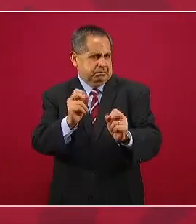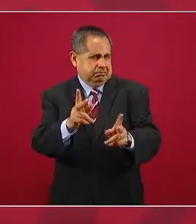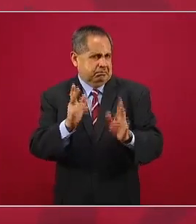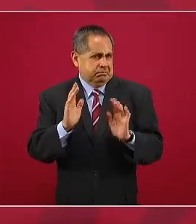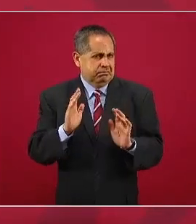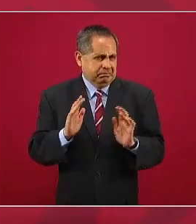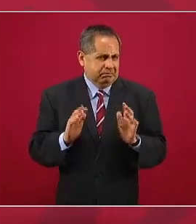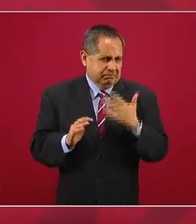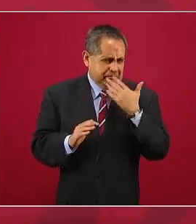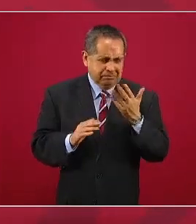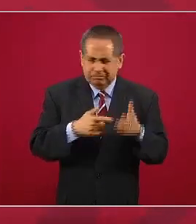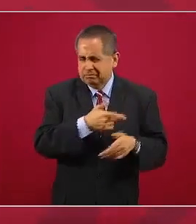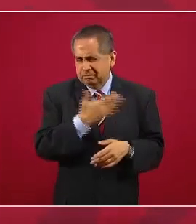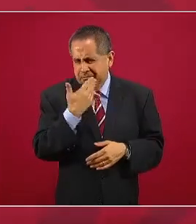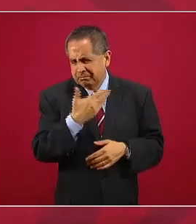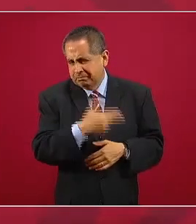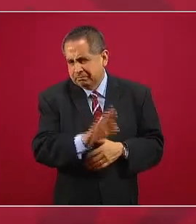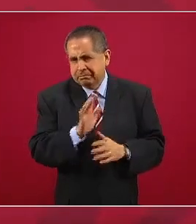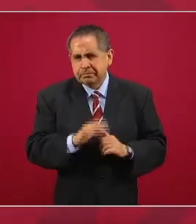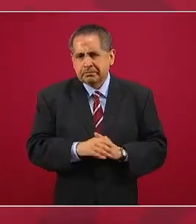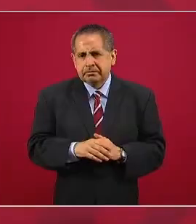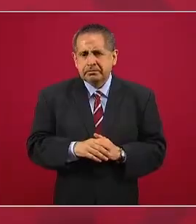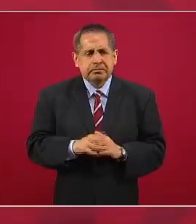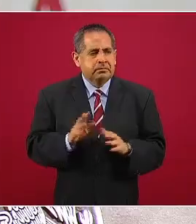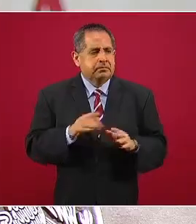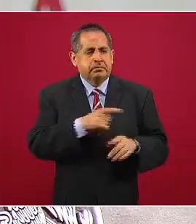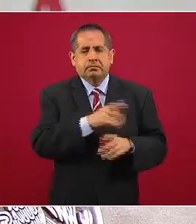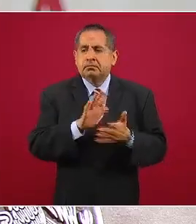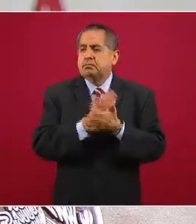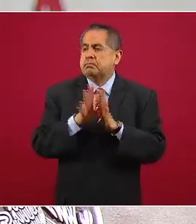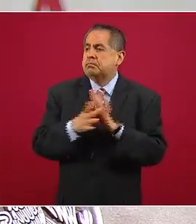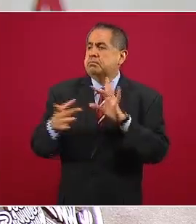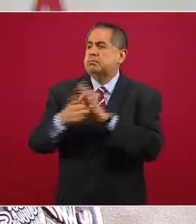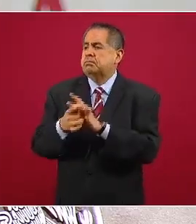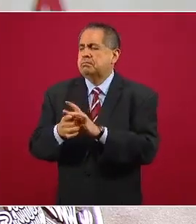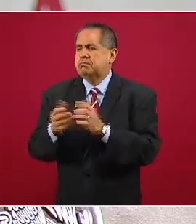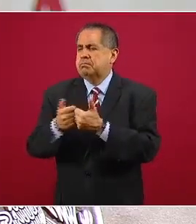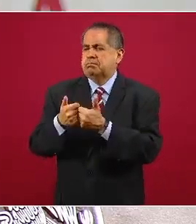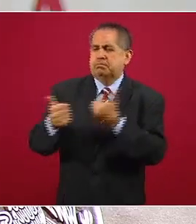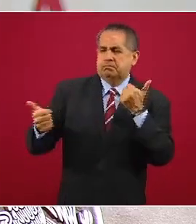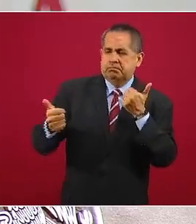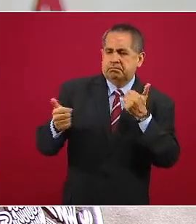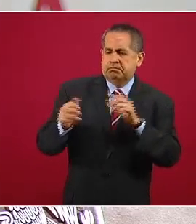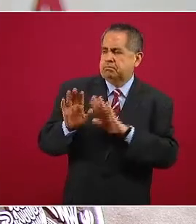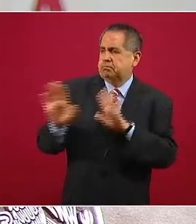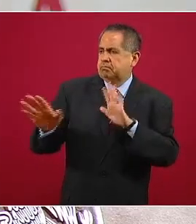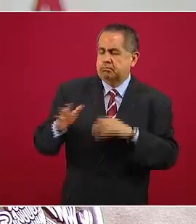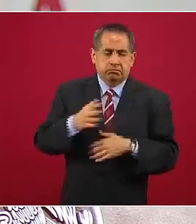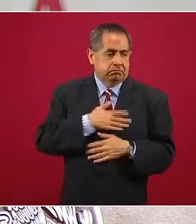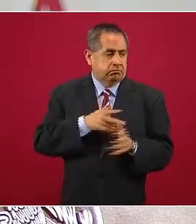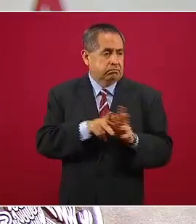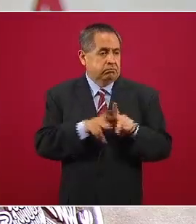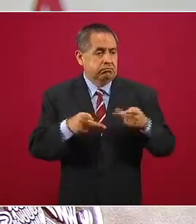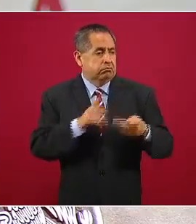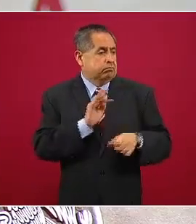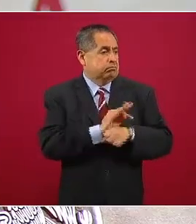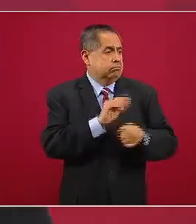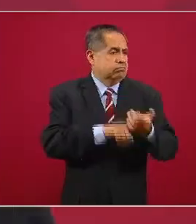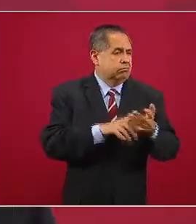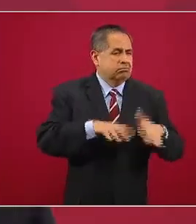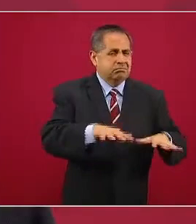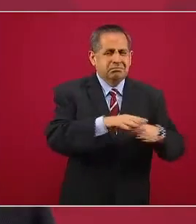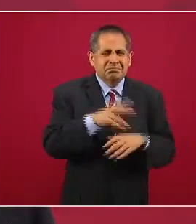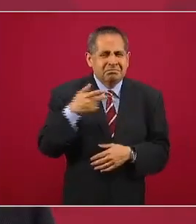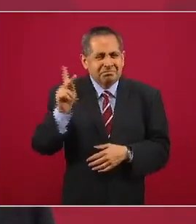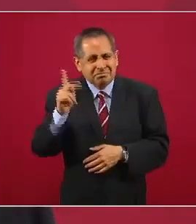estar lo más distante que se pueda del poder y lo más cercano al pueblo. Pero el caso de